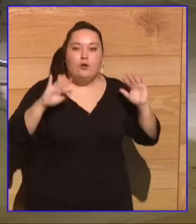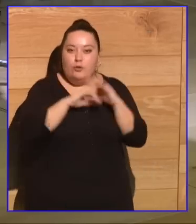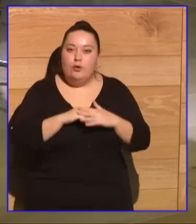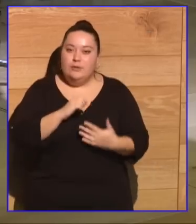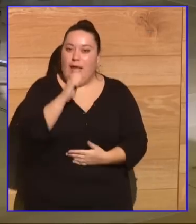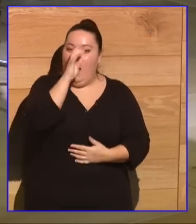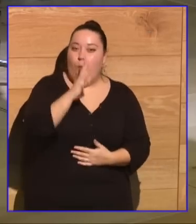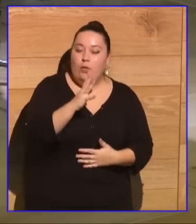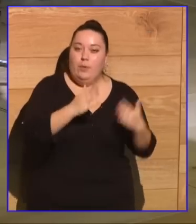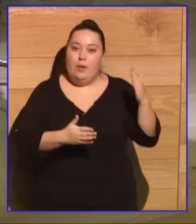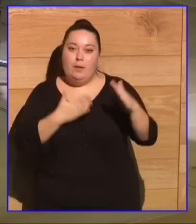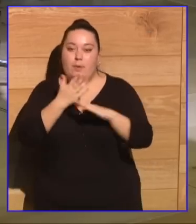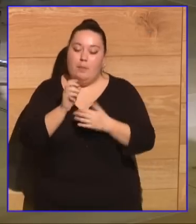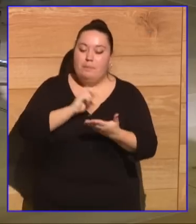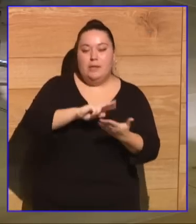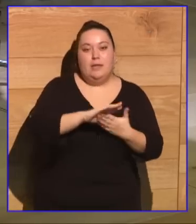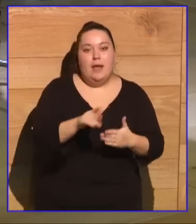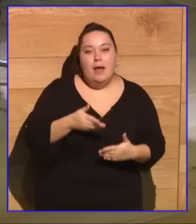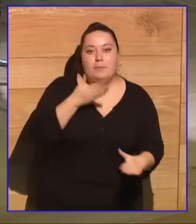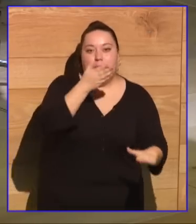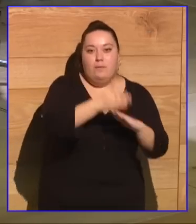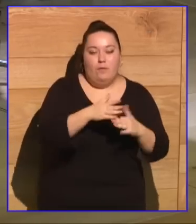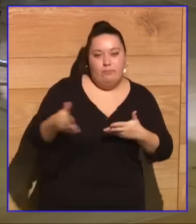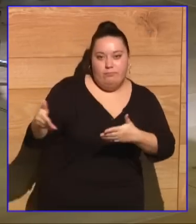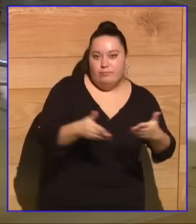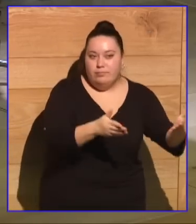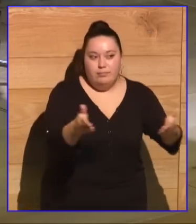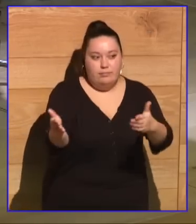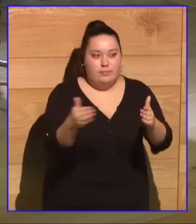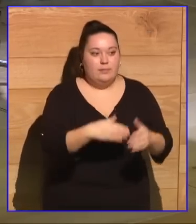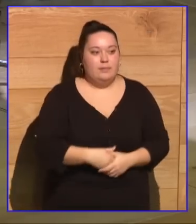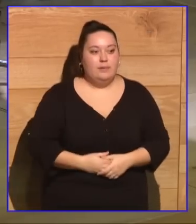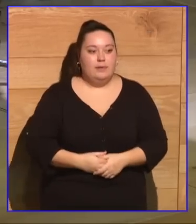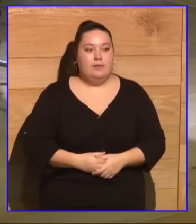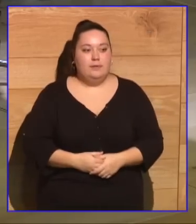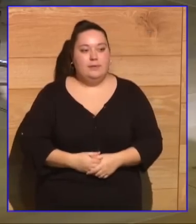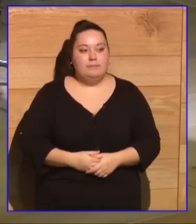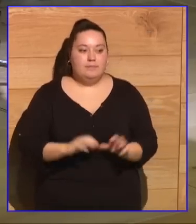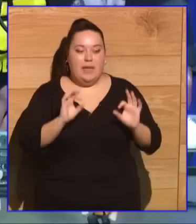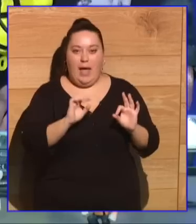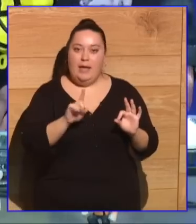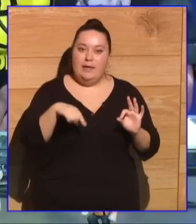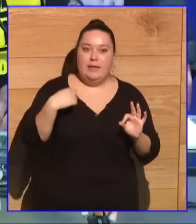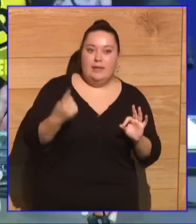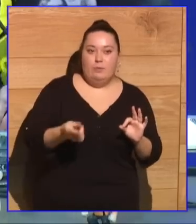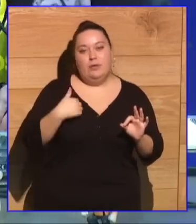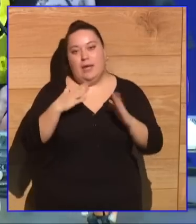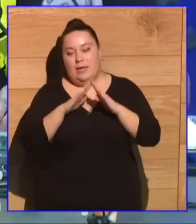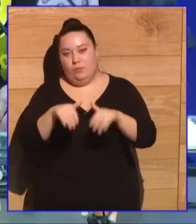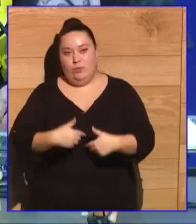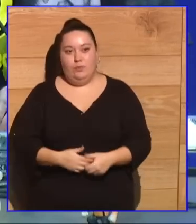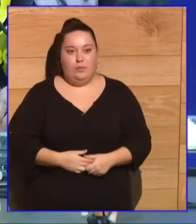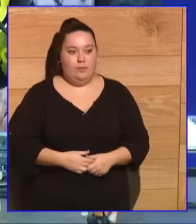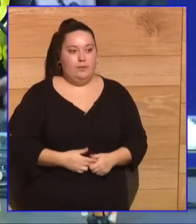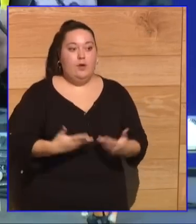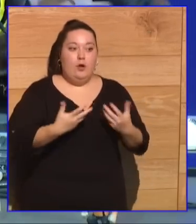mañana y me doy mi paseíto al manantial ¡Con la taza! con mi tacita y luego me Con voy su a lata casa. de Coca-Cola,